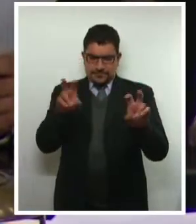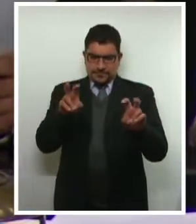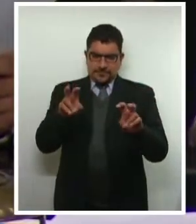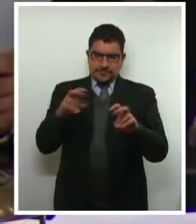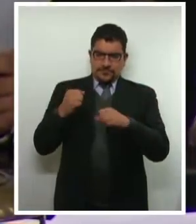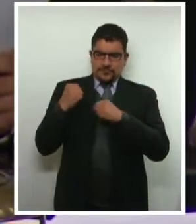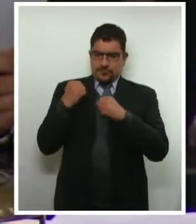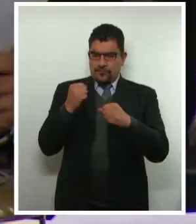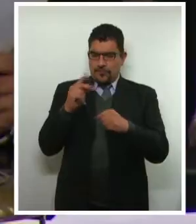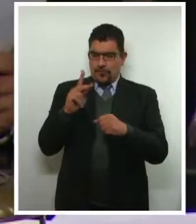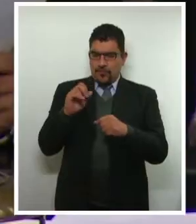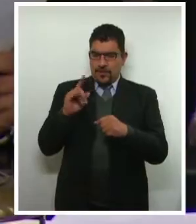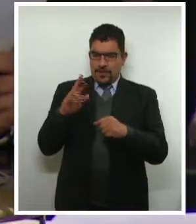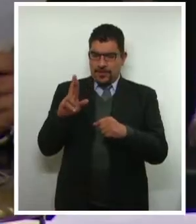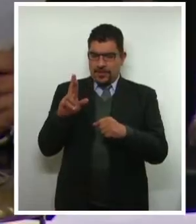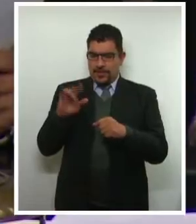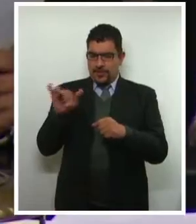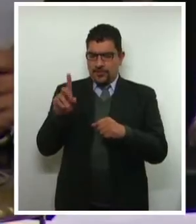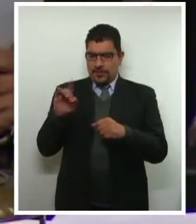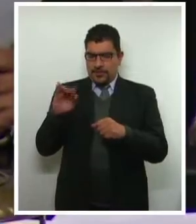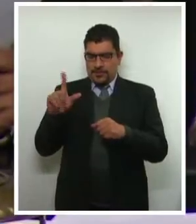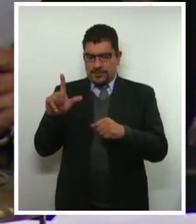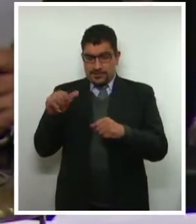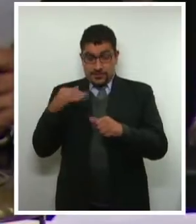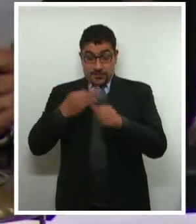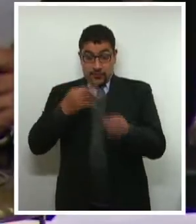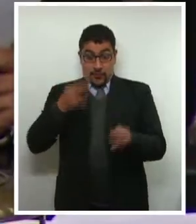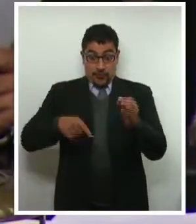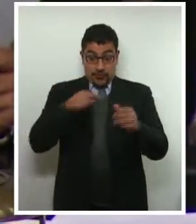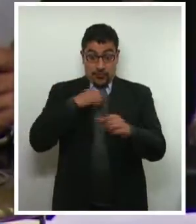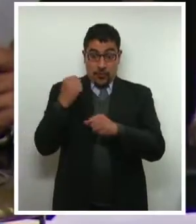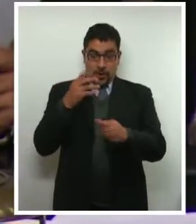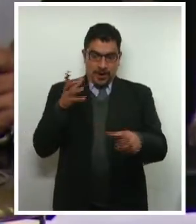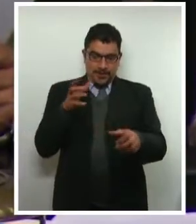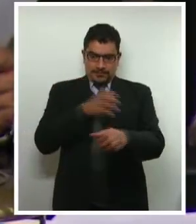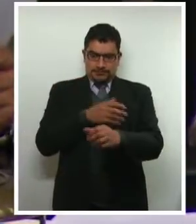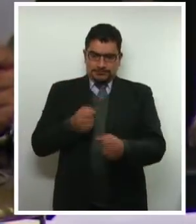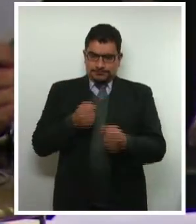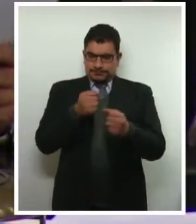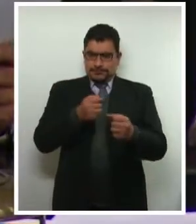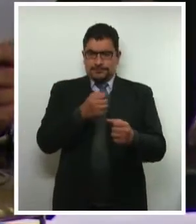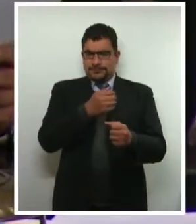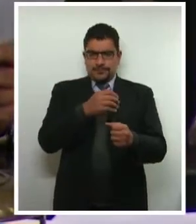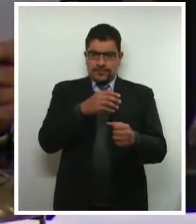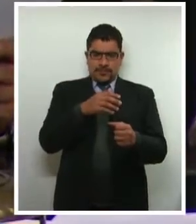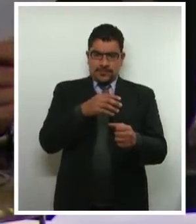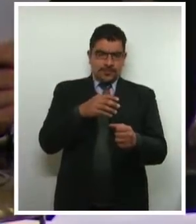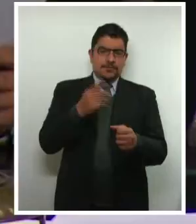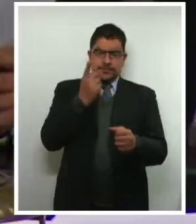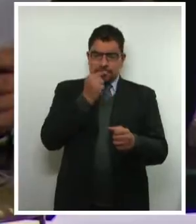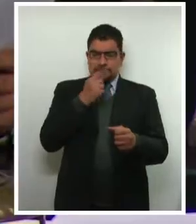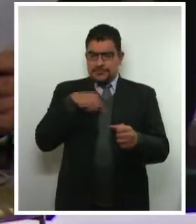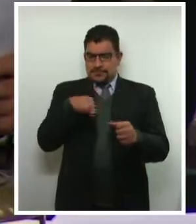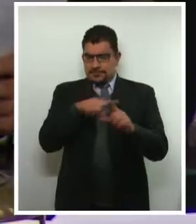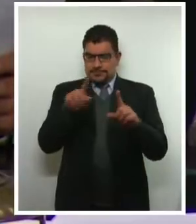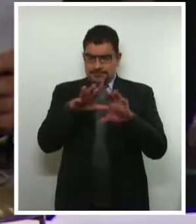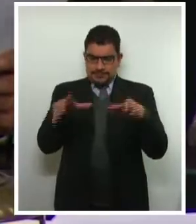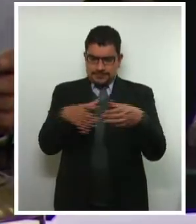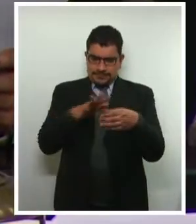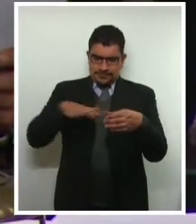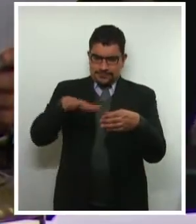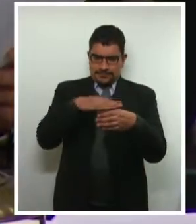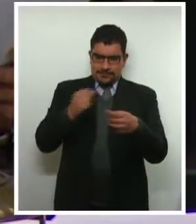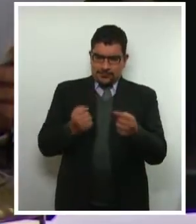Judicial, que puedan, usted es secretario de esa comisión, que puedan ayudar a que se construya una